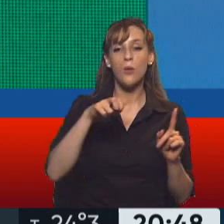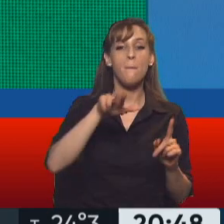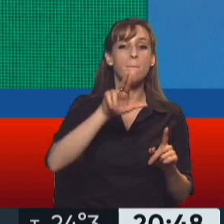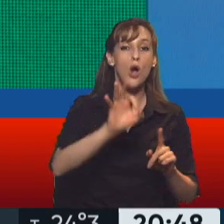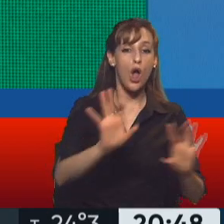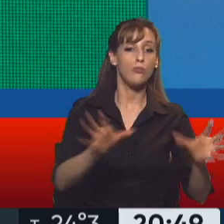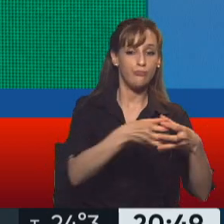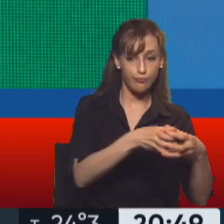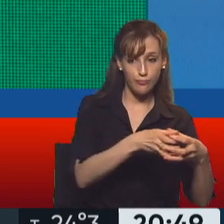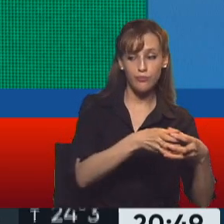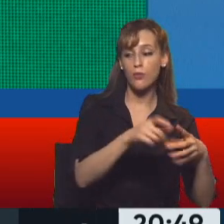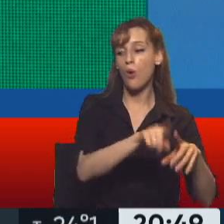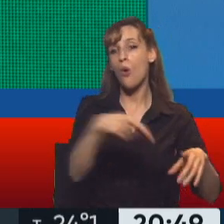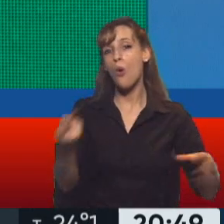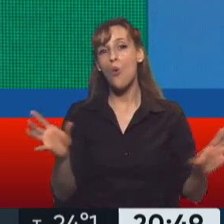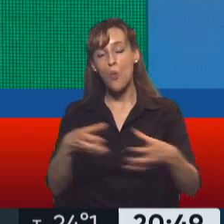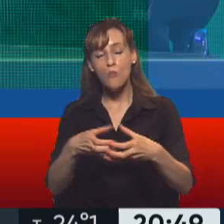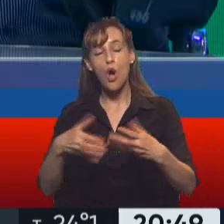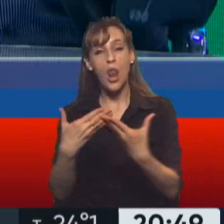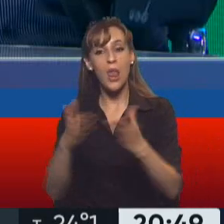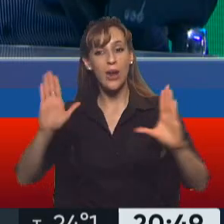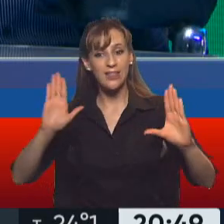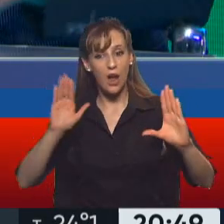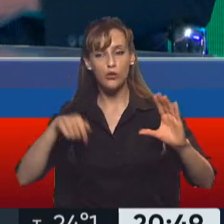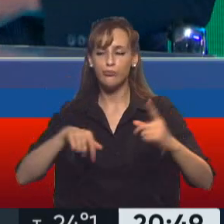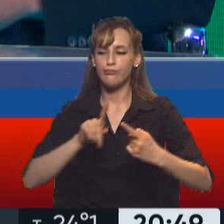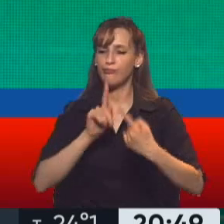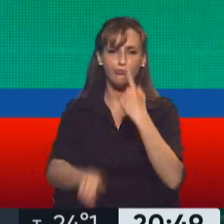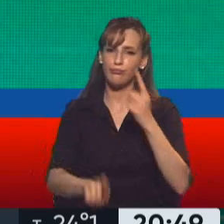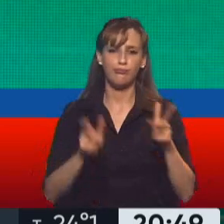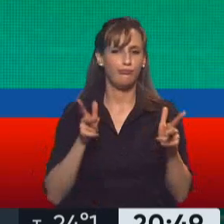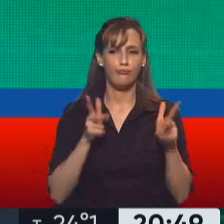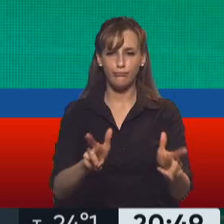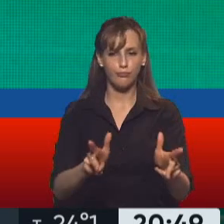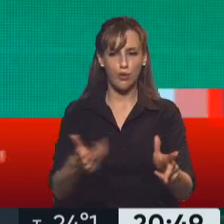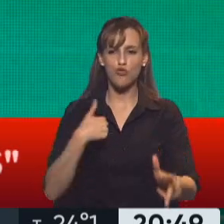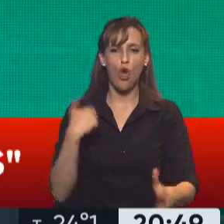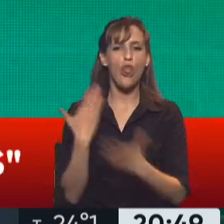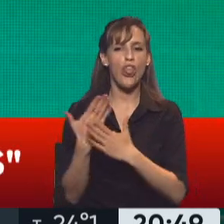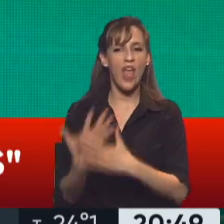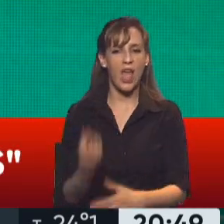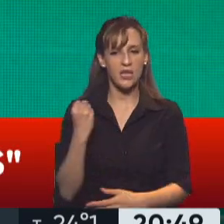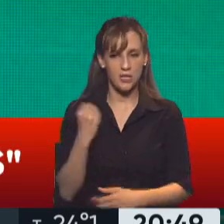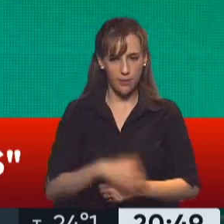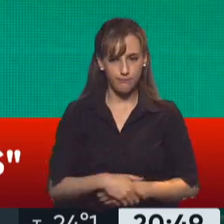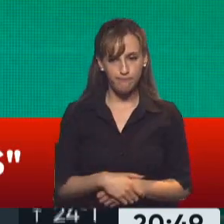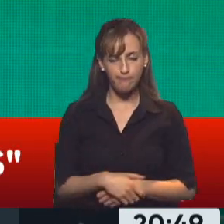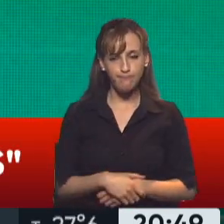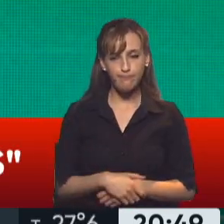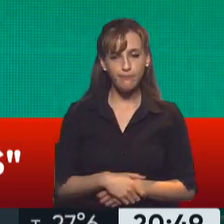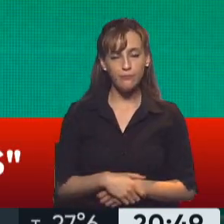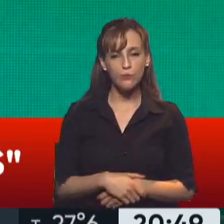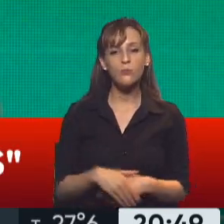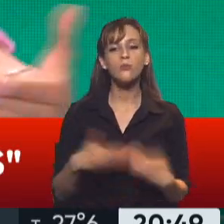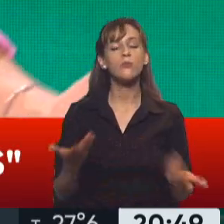estos grupos libertarios se presentan ya abiertamente. ¿Cómo lo pondrías? ¿Cómo catalogarías? Como fuerza de derecha. Vamos cerrando con esto.